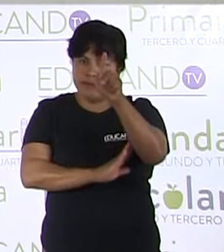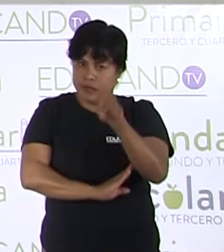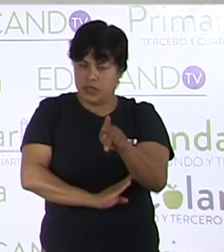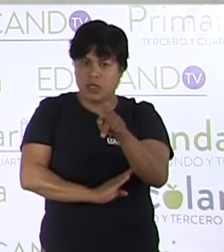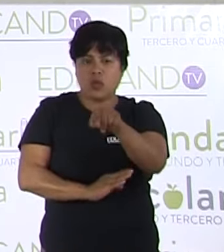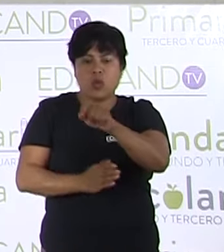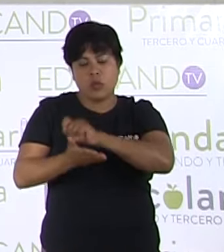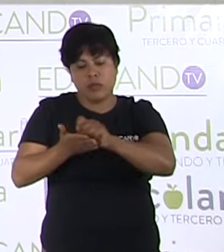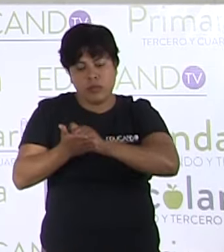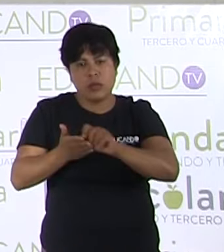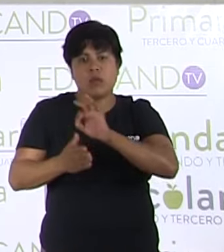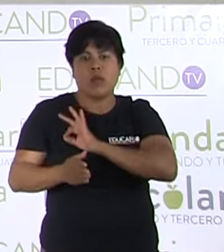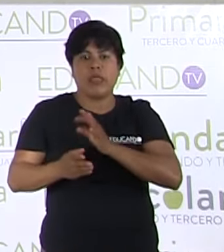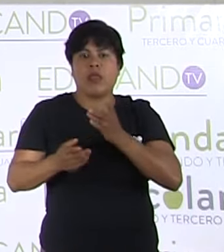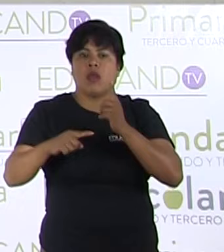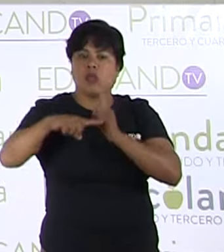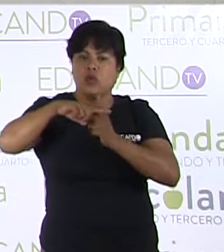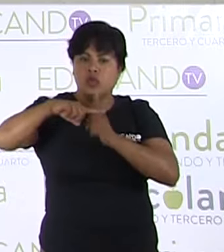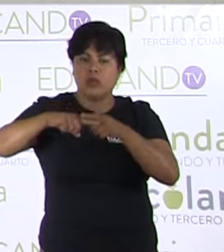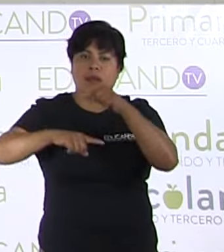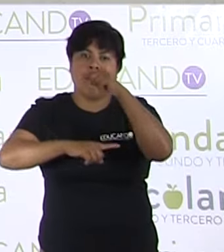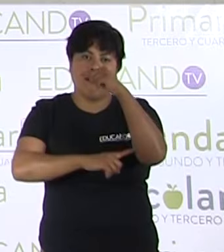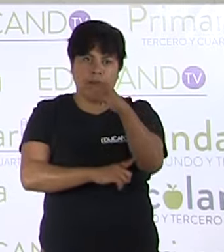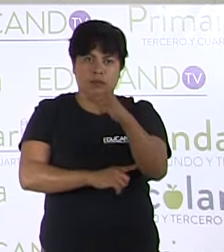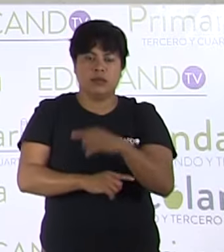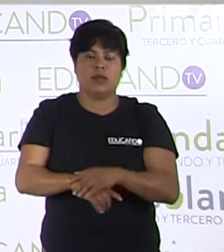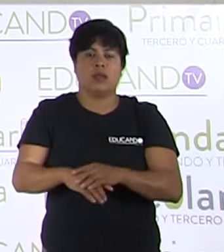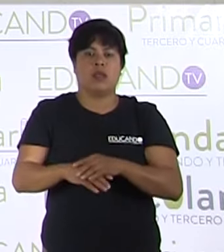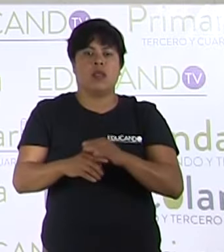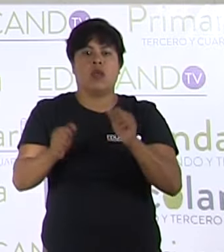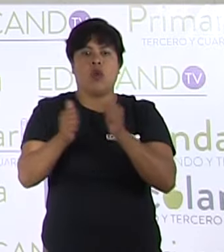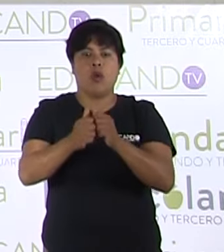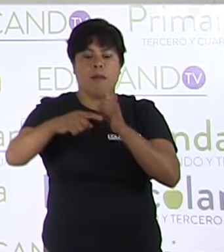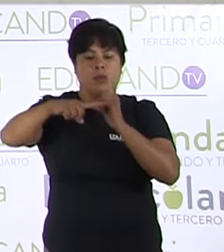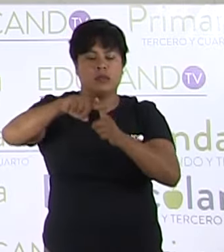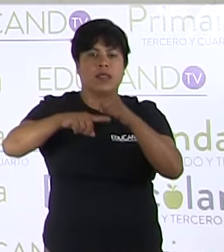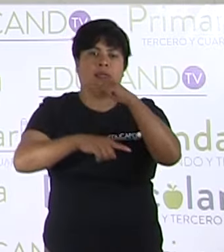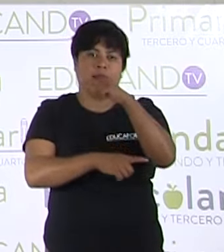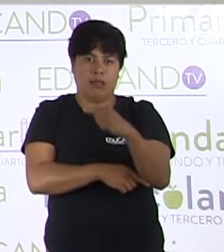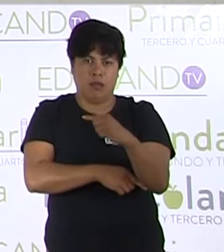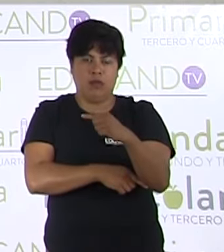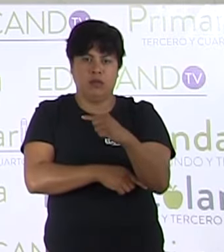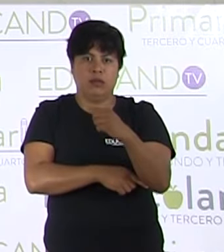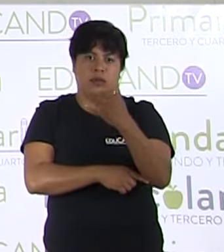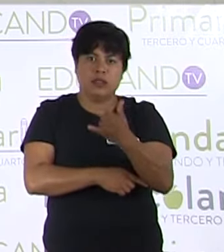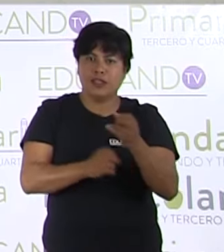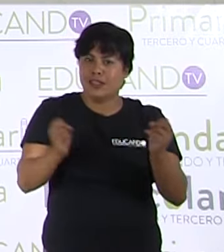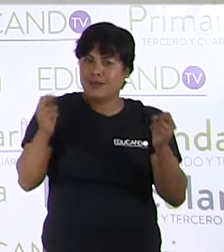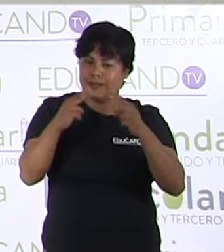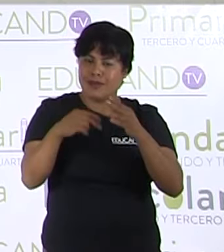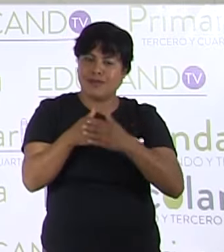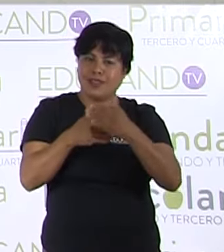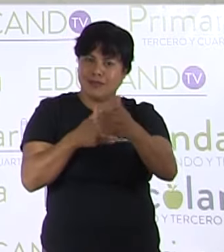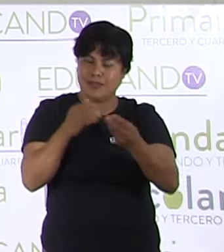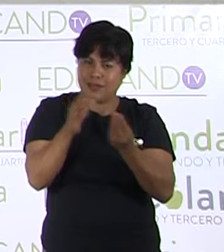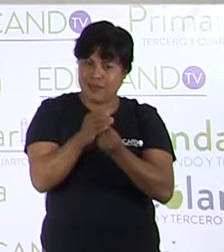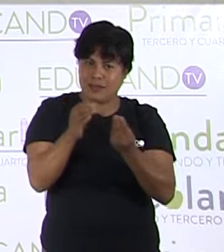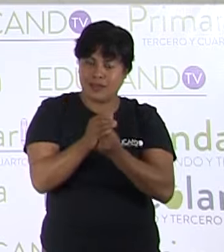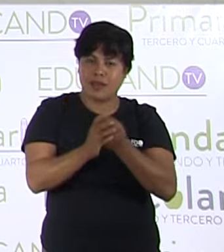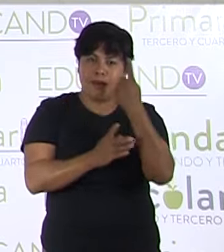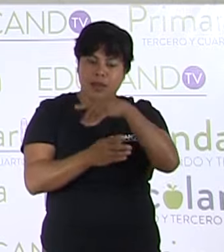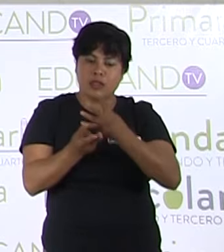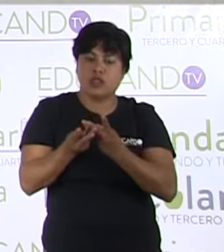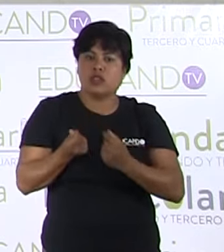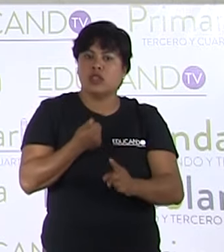algunos ejercicios de suma y de resta con signos positivos y negativos y nos vemos en la siguiente clase para la